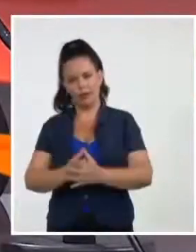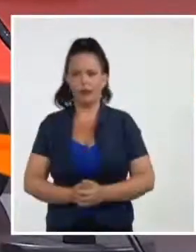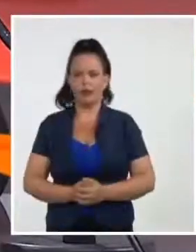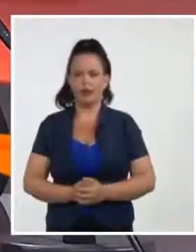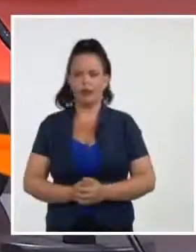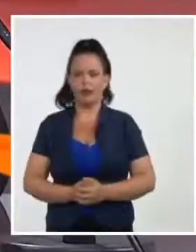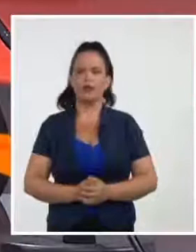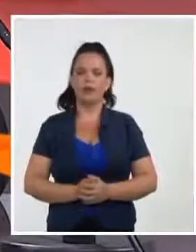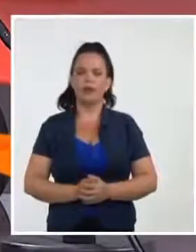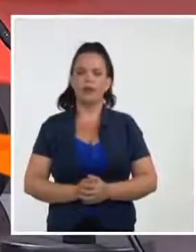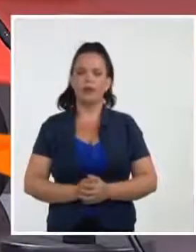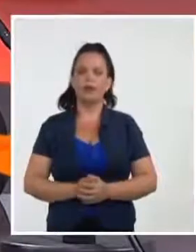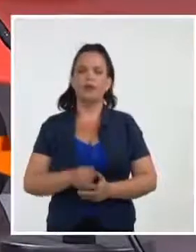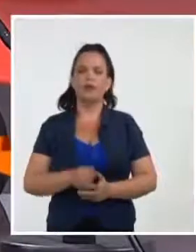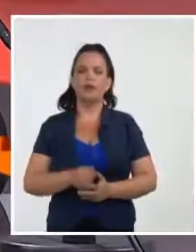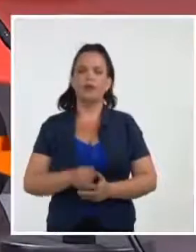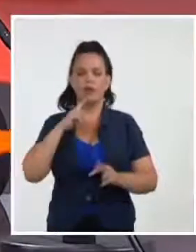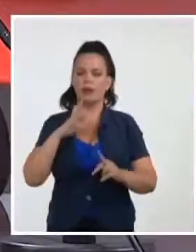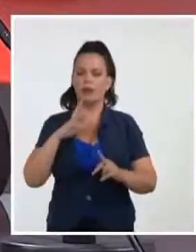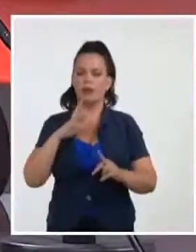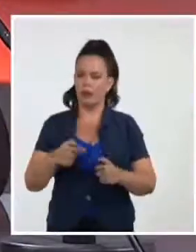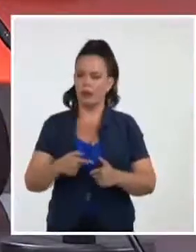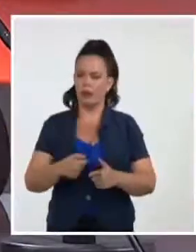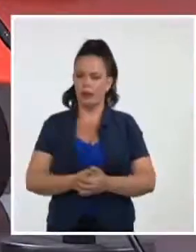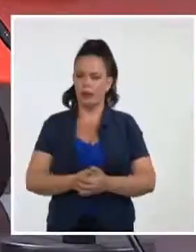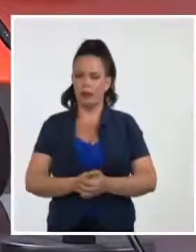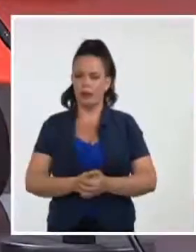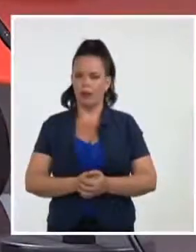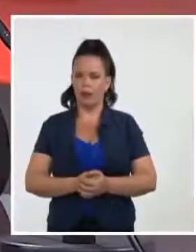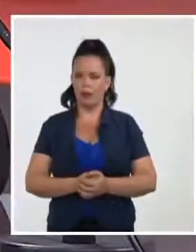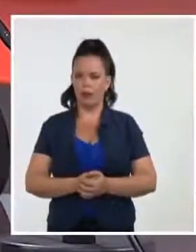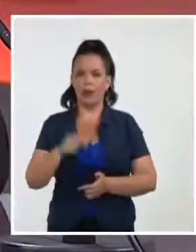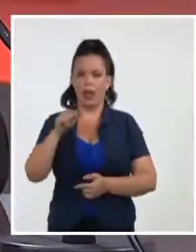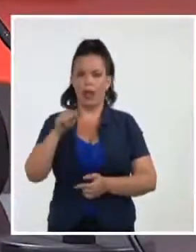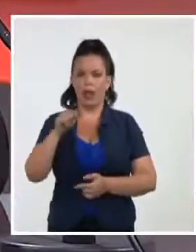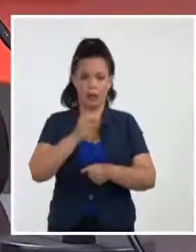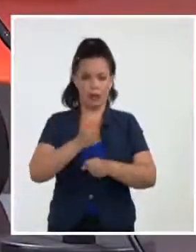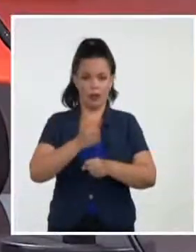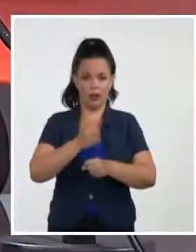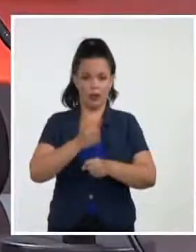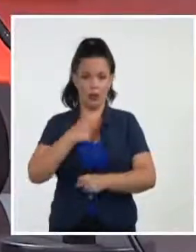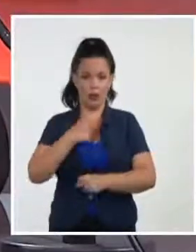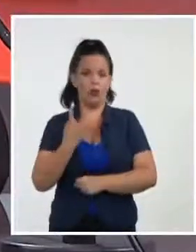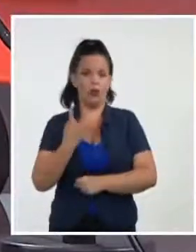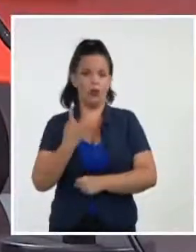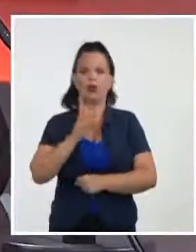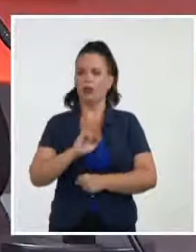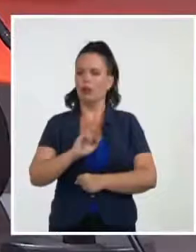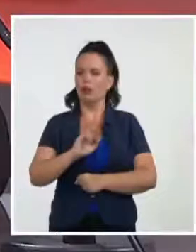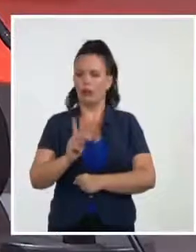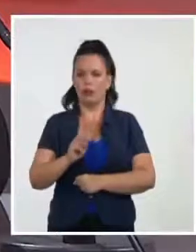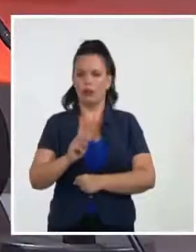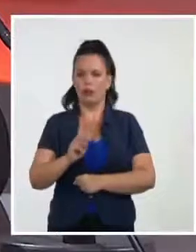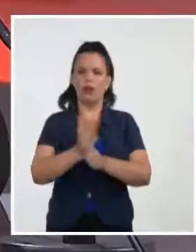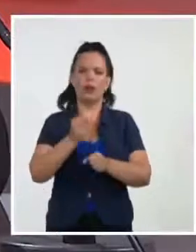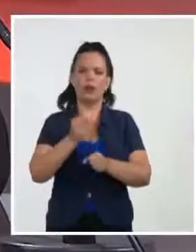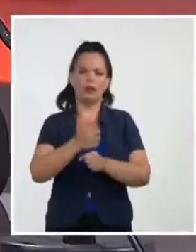Primeramente, reiterar que este es un trabajo de un equipo de compañeros que